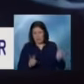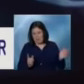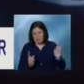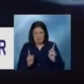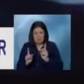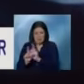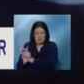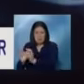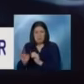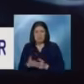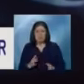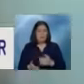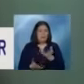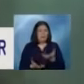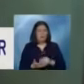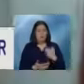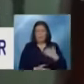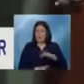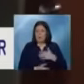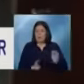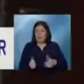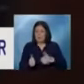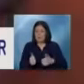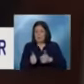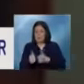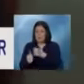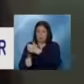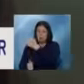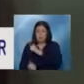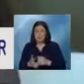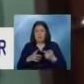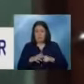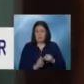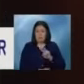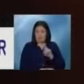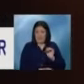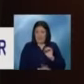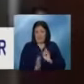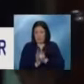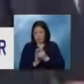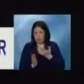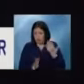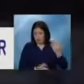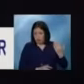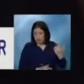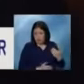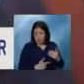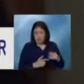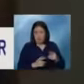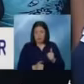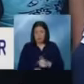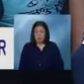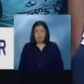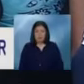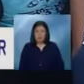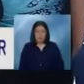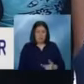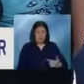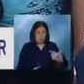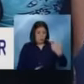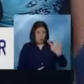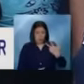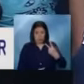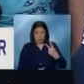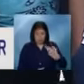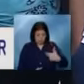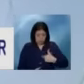captura. Así terminó una espectacular persecución que comenzó 20 minutos antes. Dos en el pecho, en